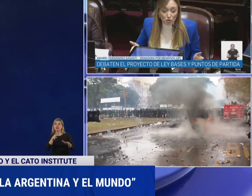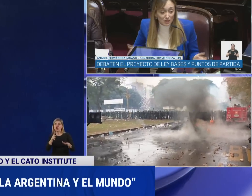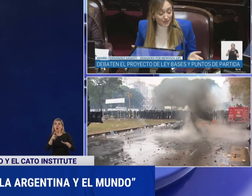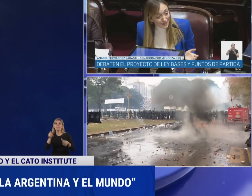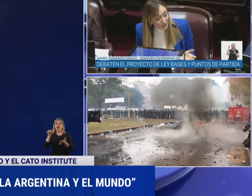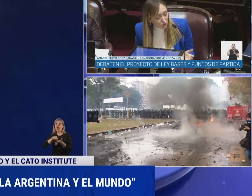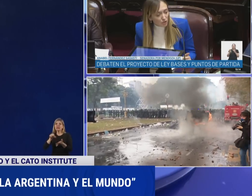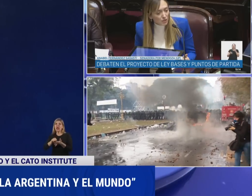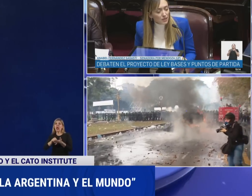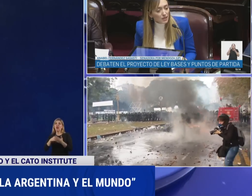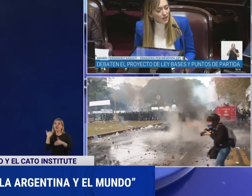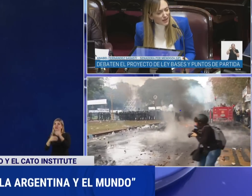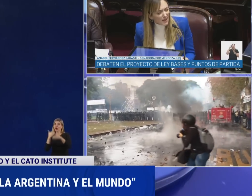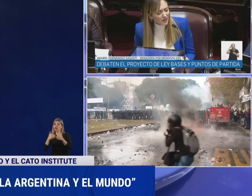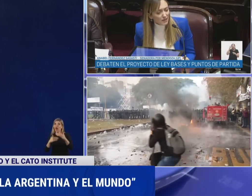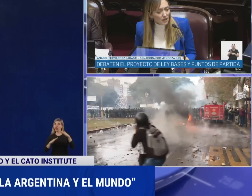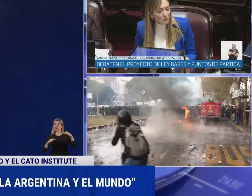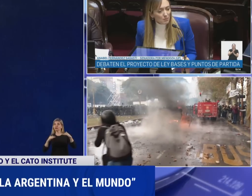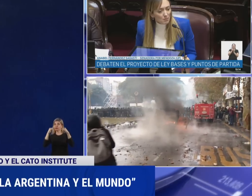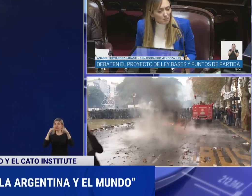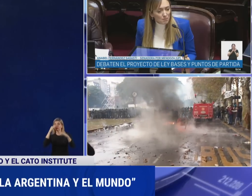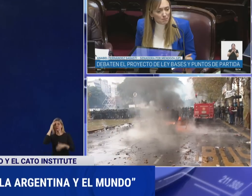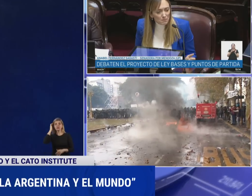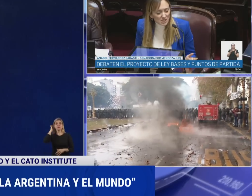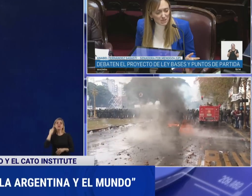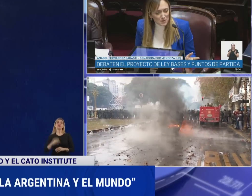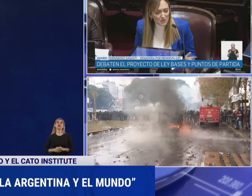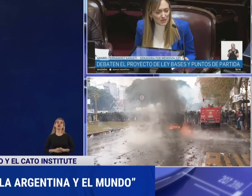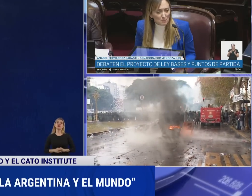desarrollados de la Tierra. Más o menos para que se den una idea,